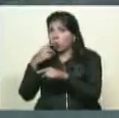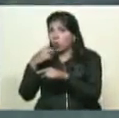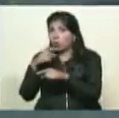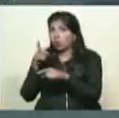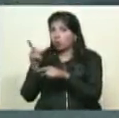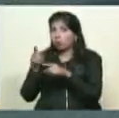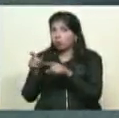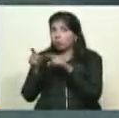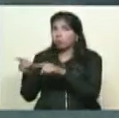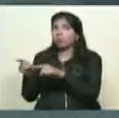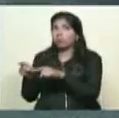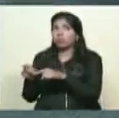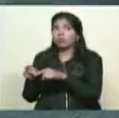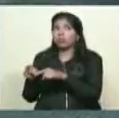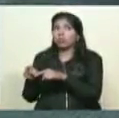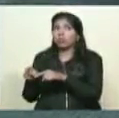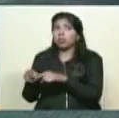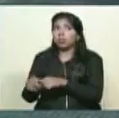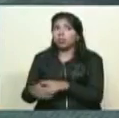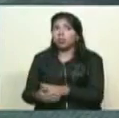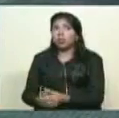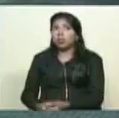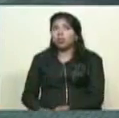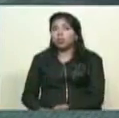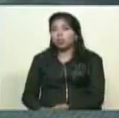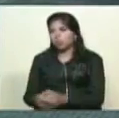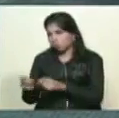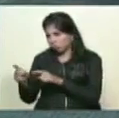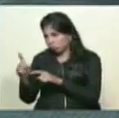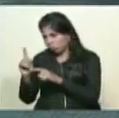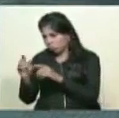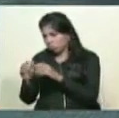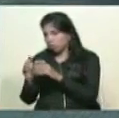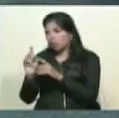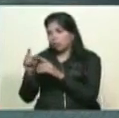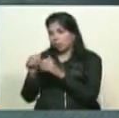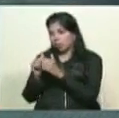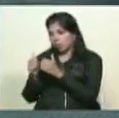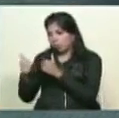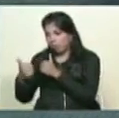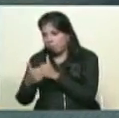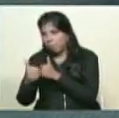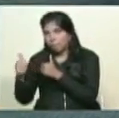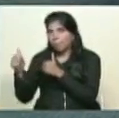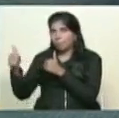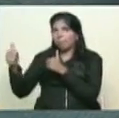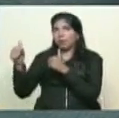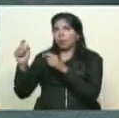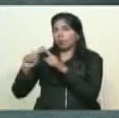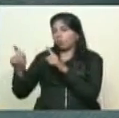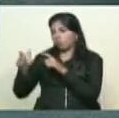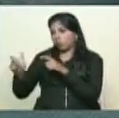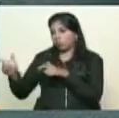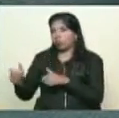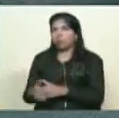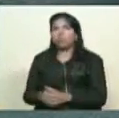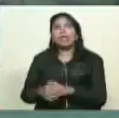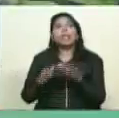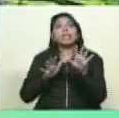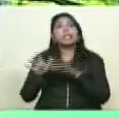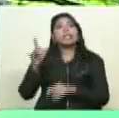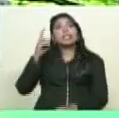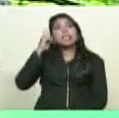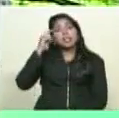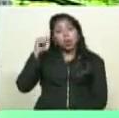toca a ti, le toca al gabinete, con todo el apoyo, vicepresidente. En 15 días, hoy estamos a